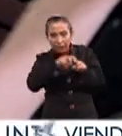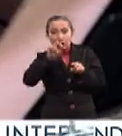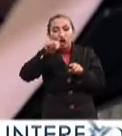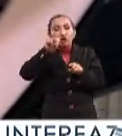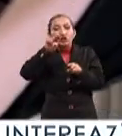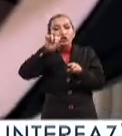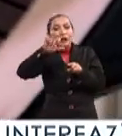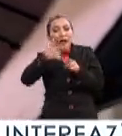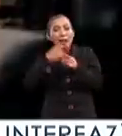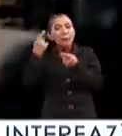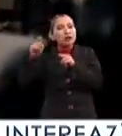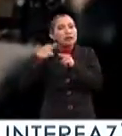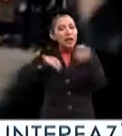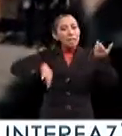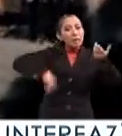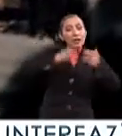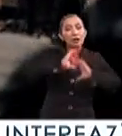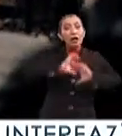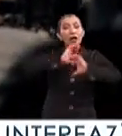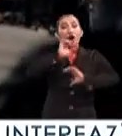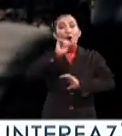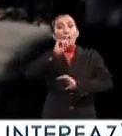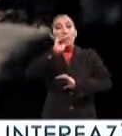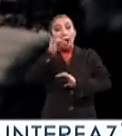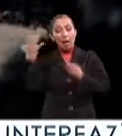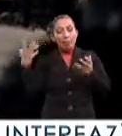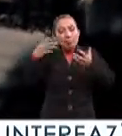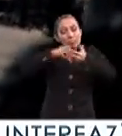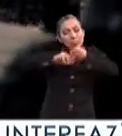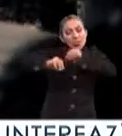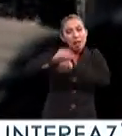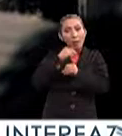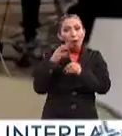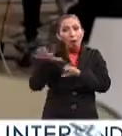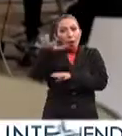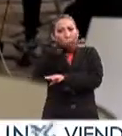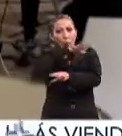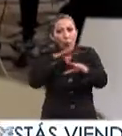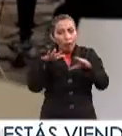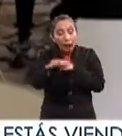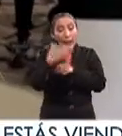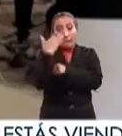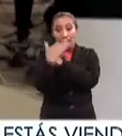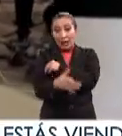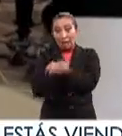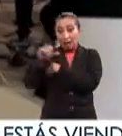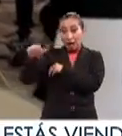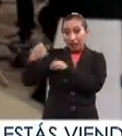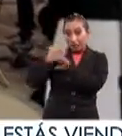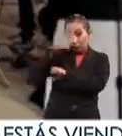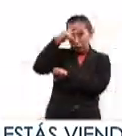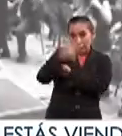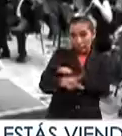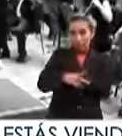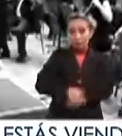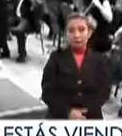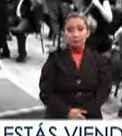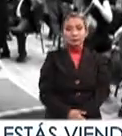swing, música de cámara y ópera, los cuales invitan a un baile colectivo. Mientras, en el Estado de México,